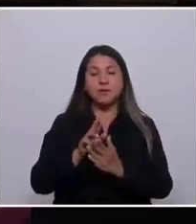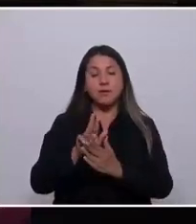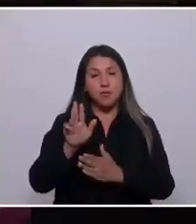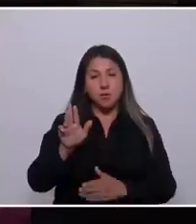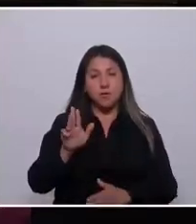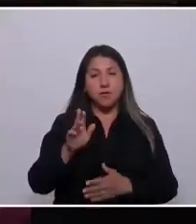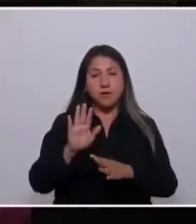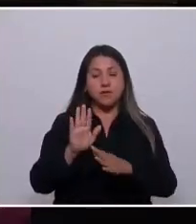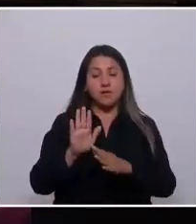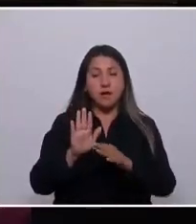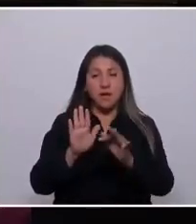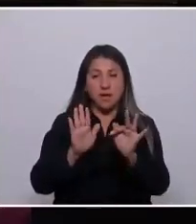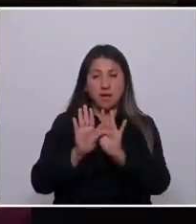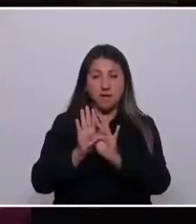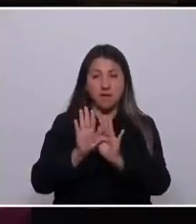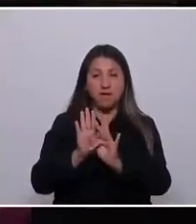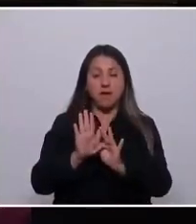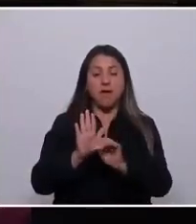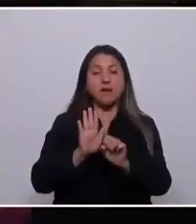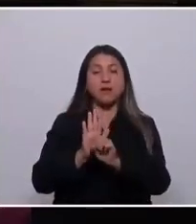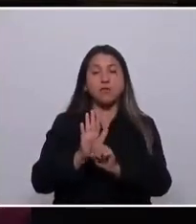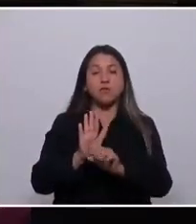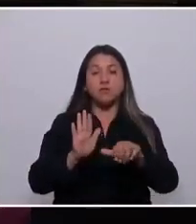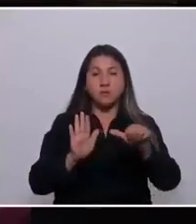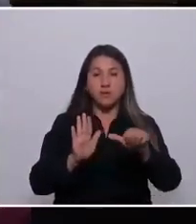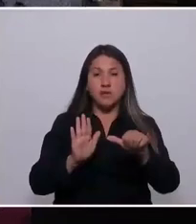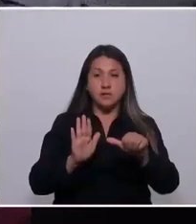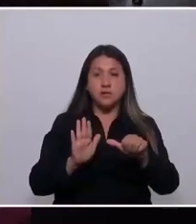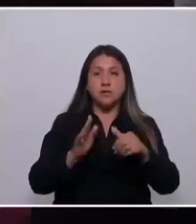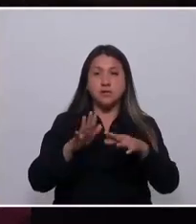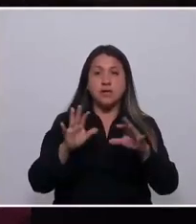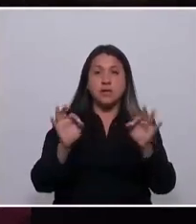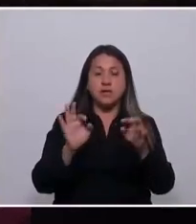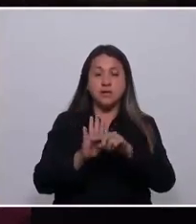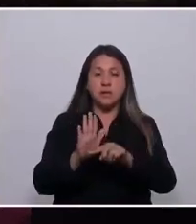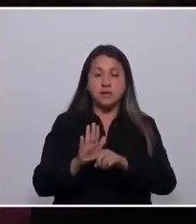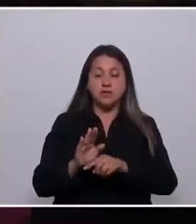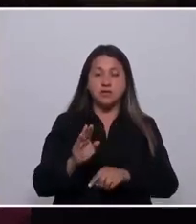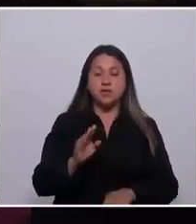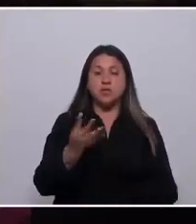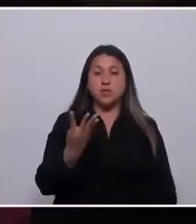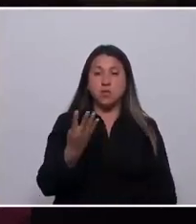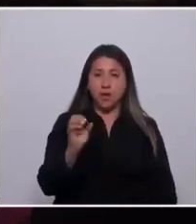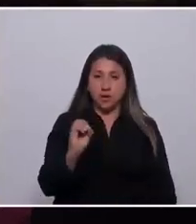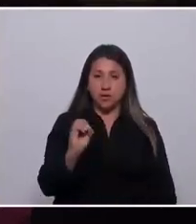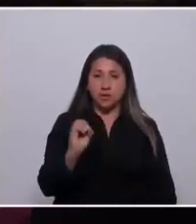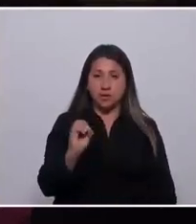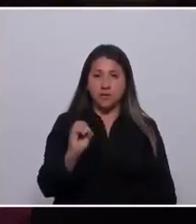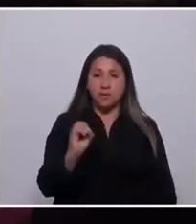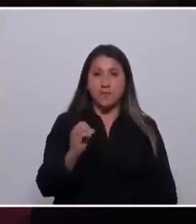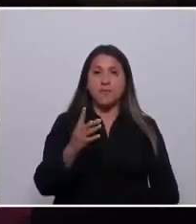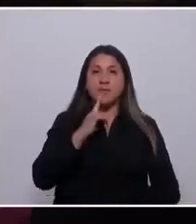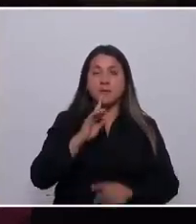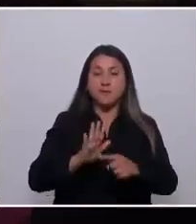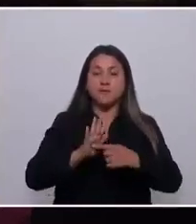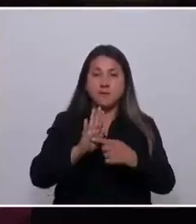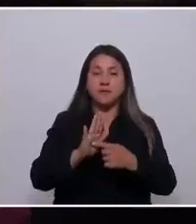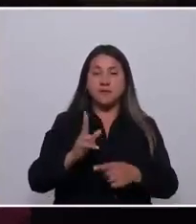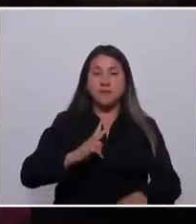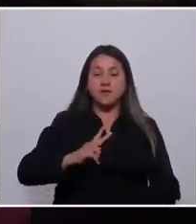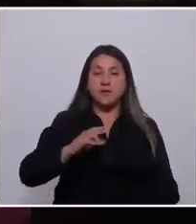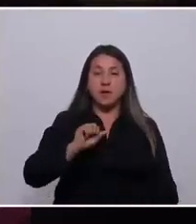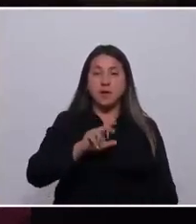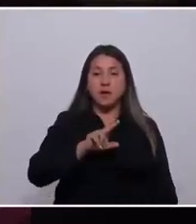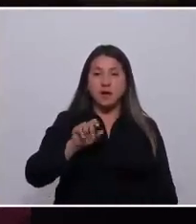Llegamos a la letra F del artículo 6, donde incide la indicación número 40. Que ha sido presentada por el señor Arrau